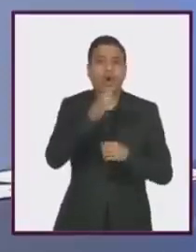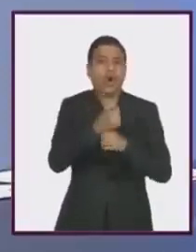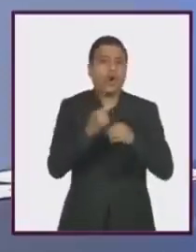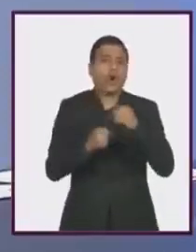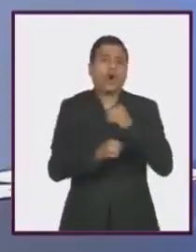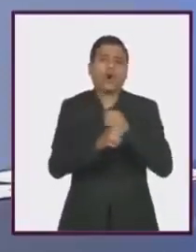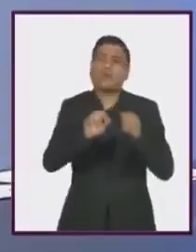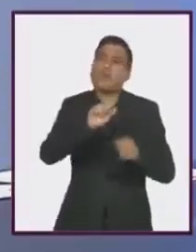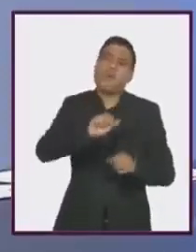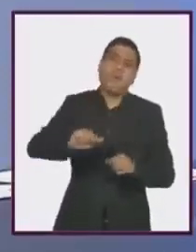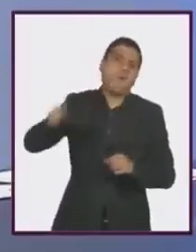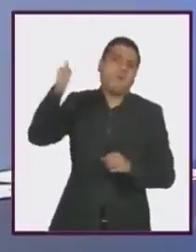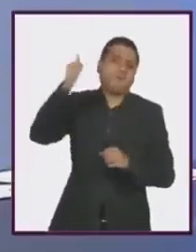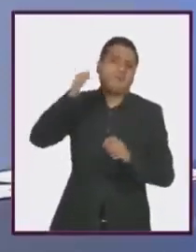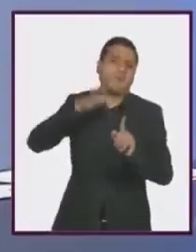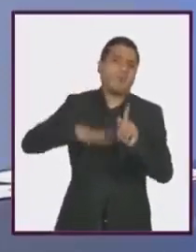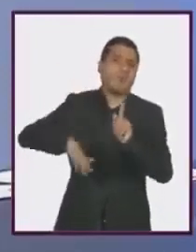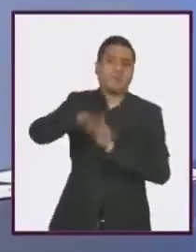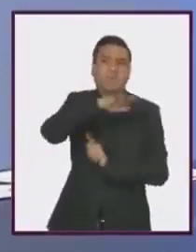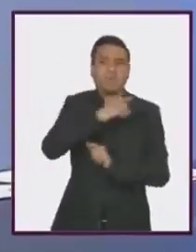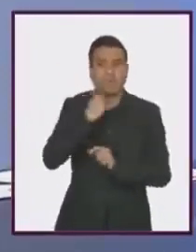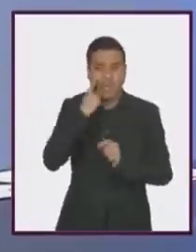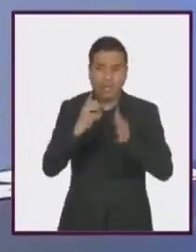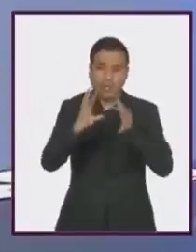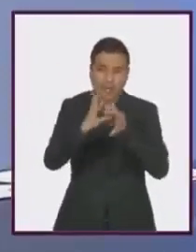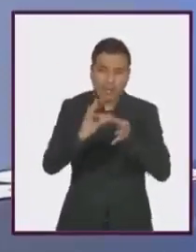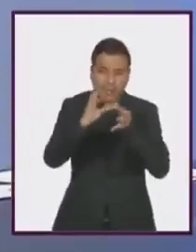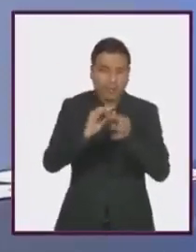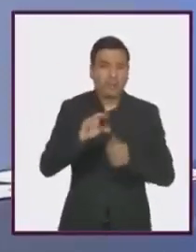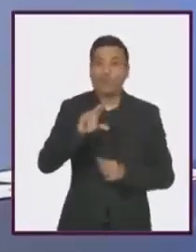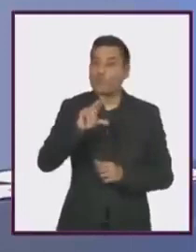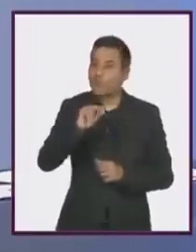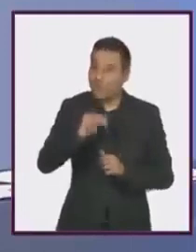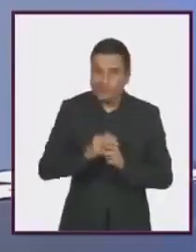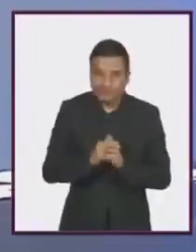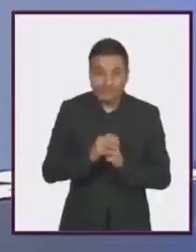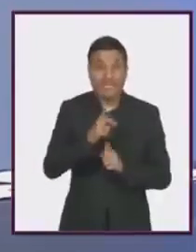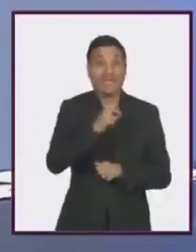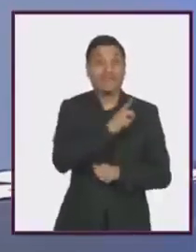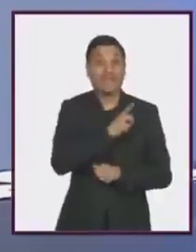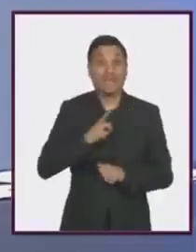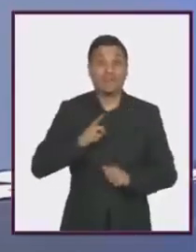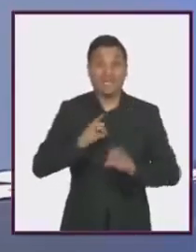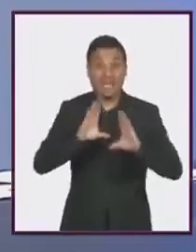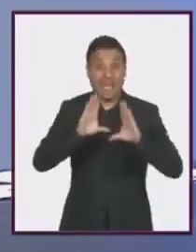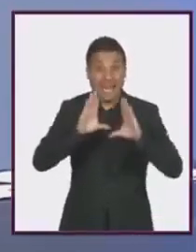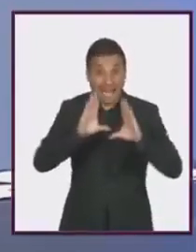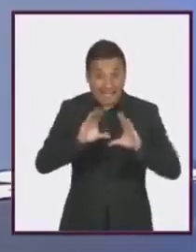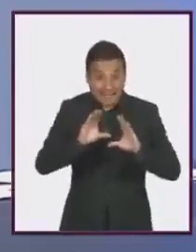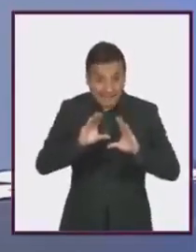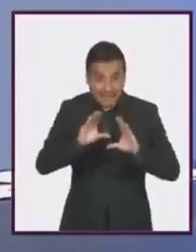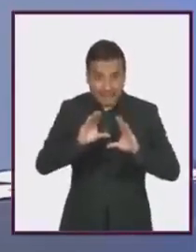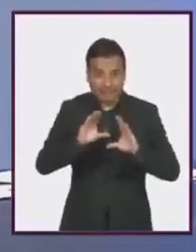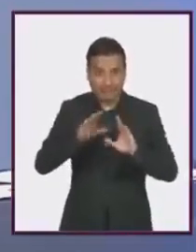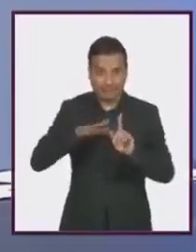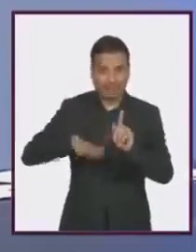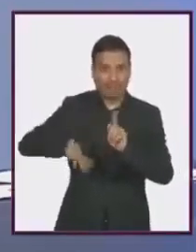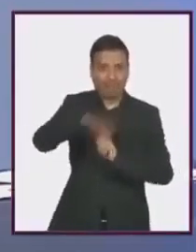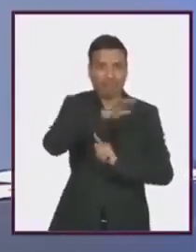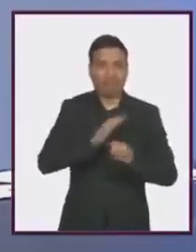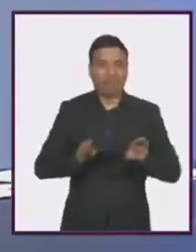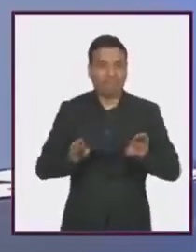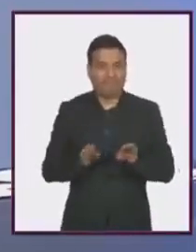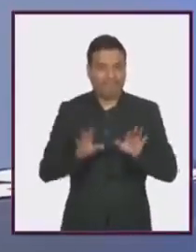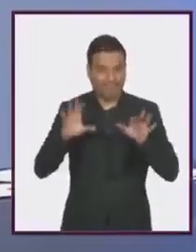estudiantes, sino más bien acercar la educación a la realidad, al día a día de nuestros